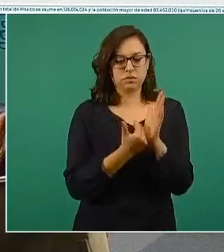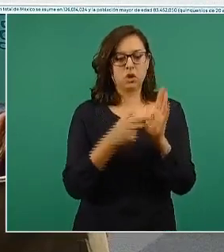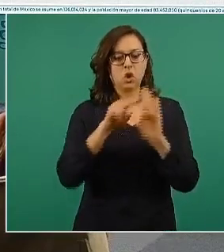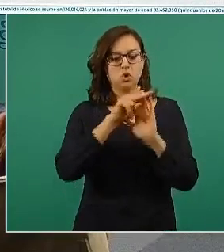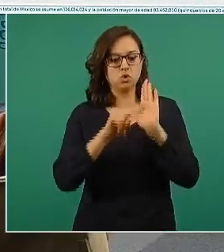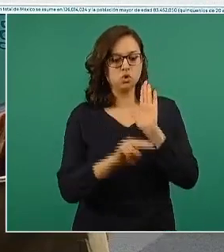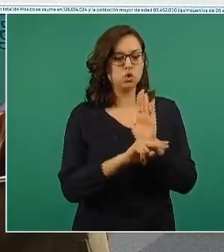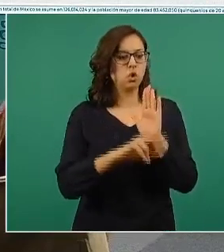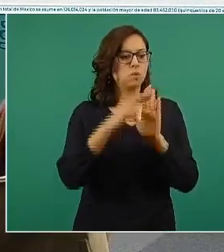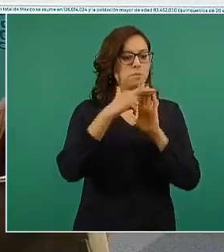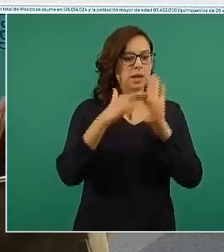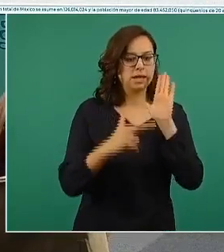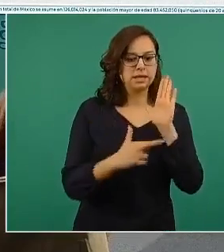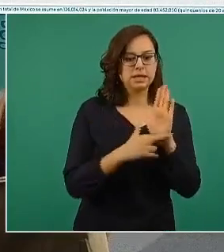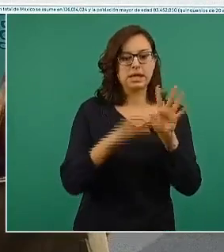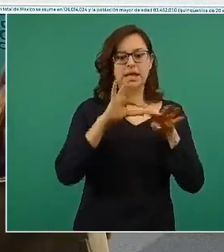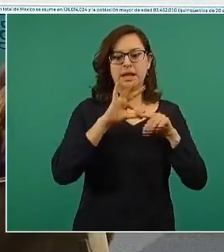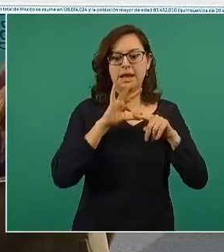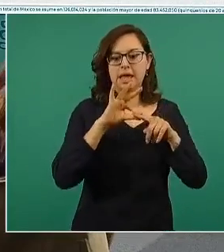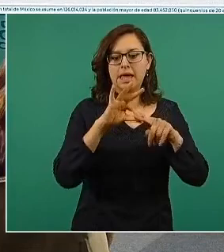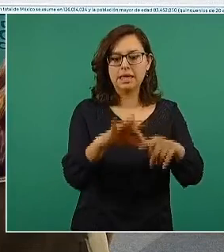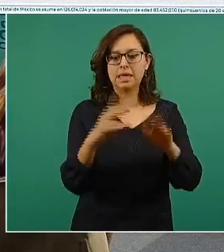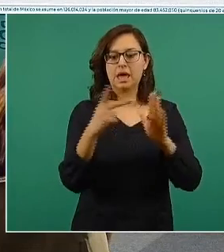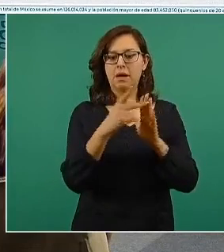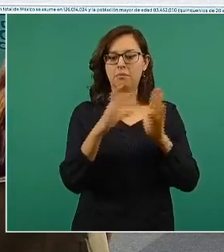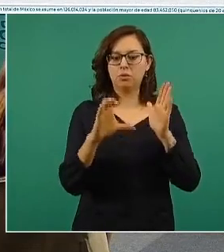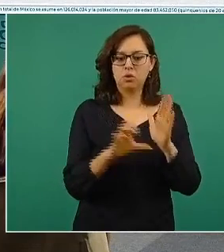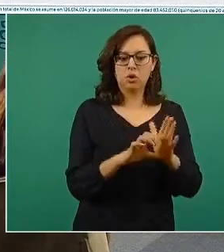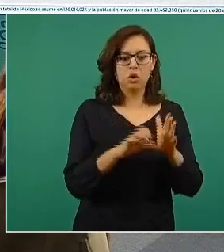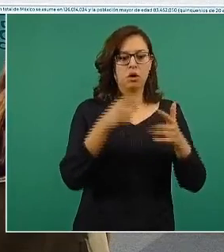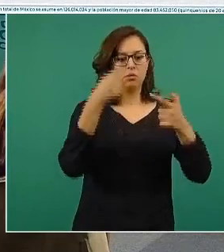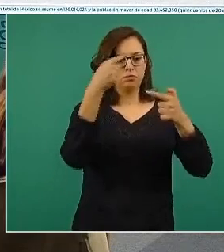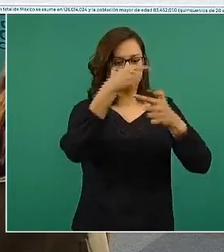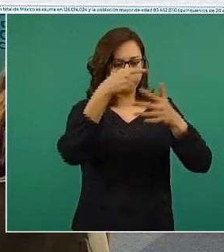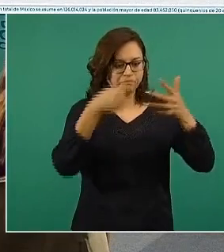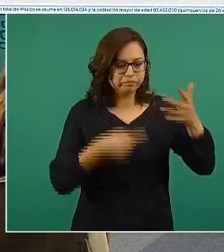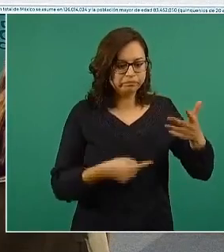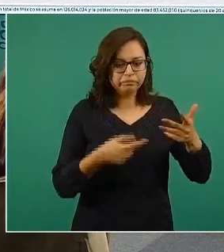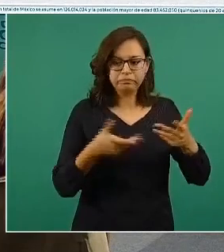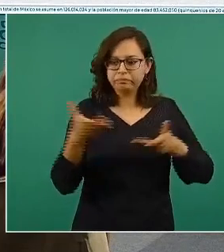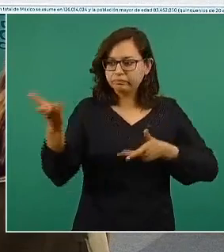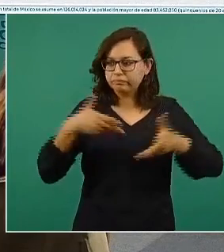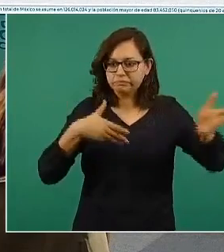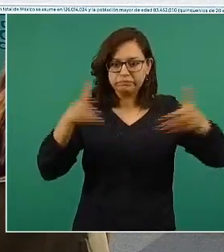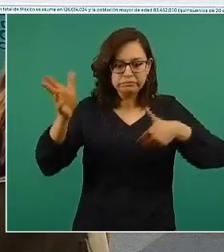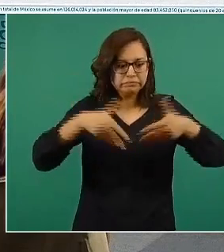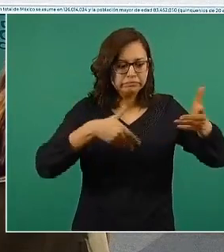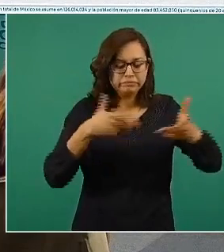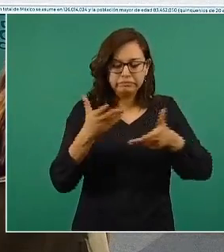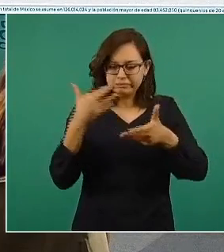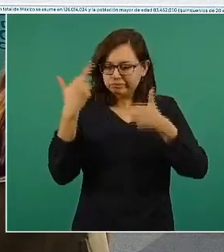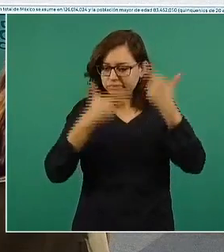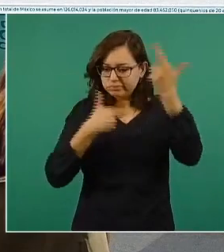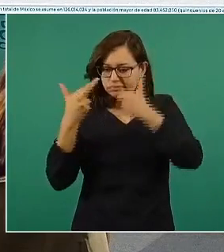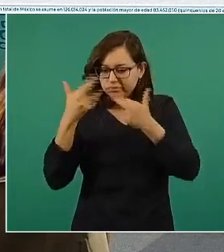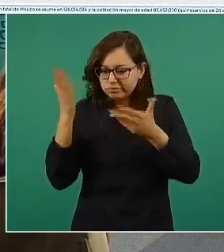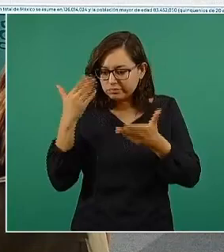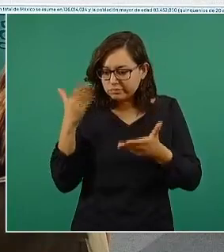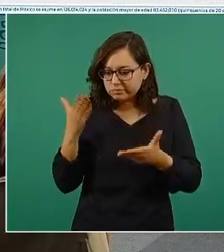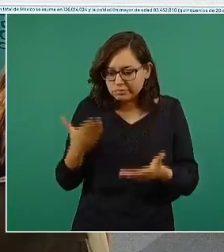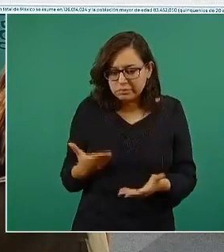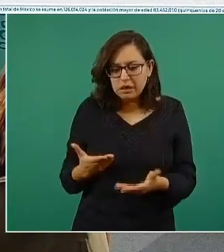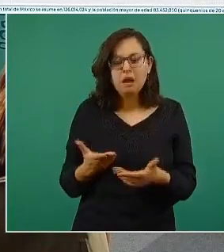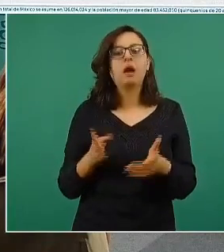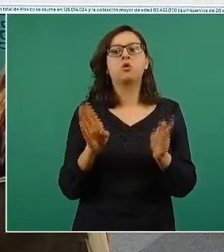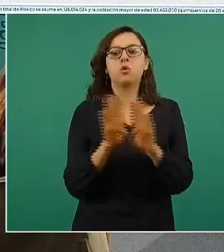normativos, lineamientos, guías, protocolos, manuales, etcétera, que podían en este momento o en ese momento servir